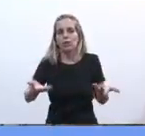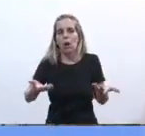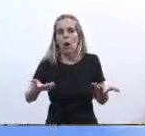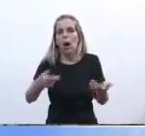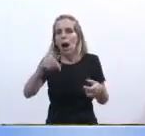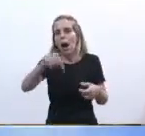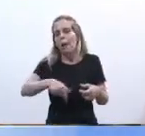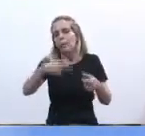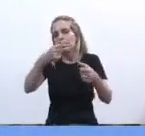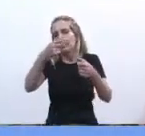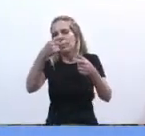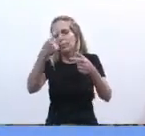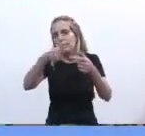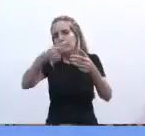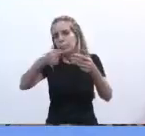enumerar